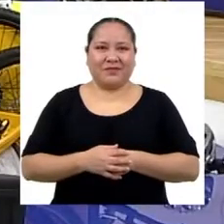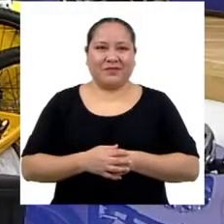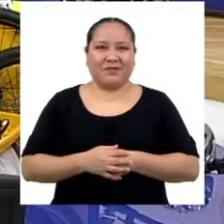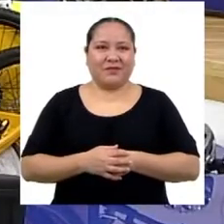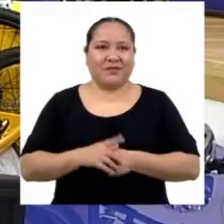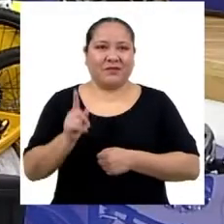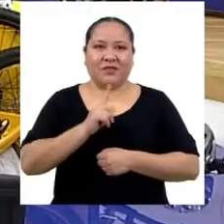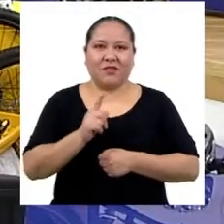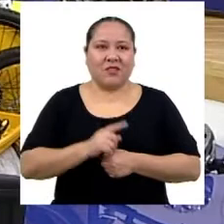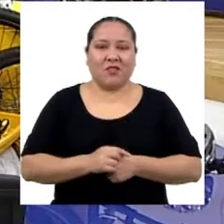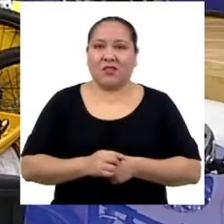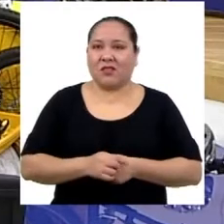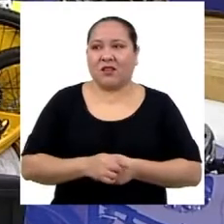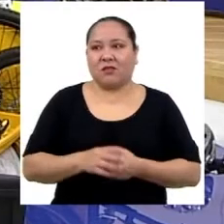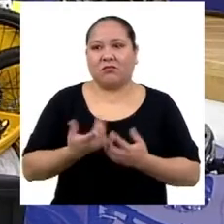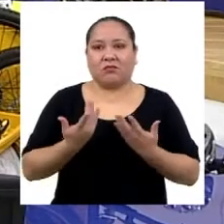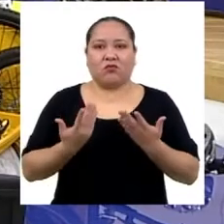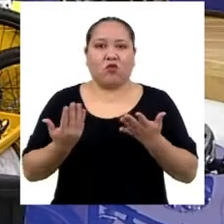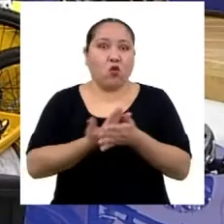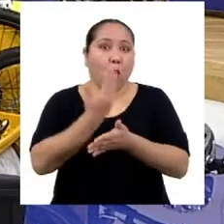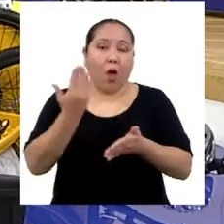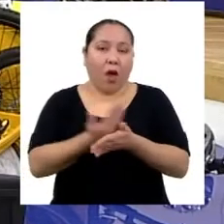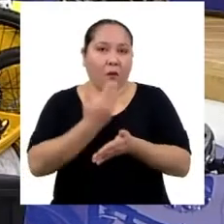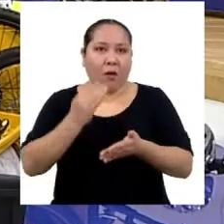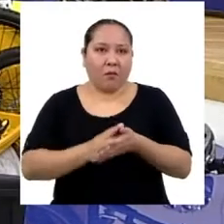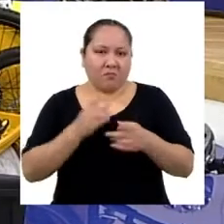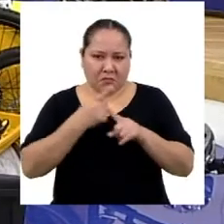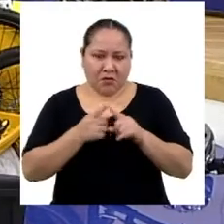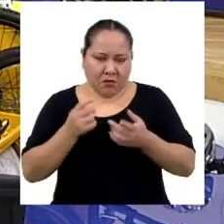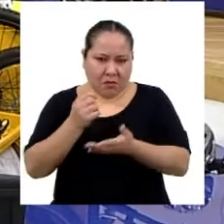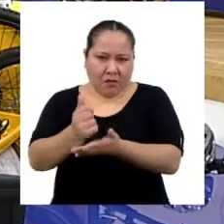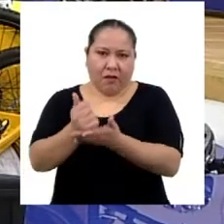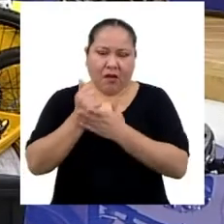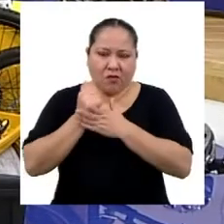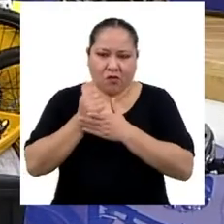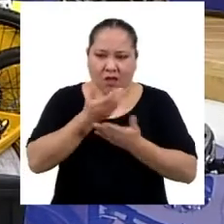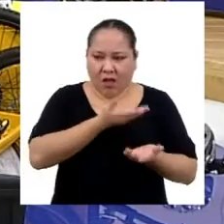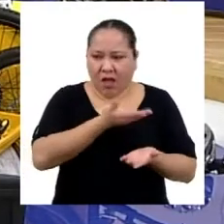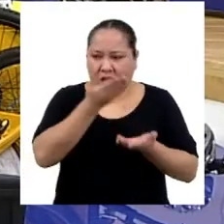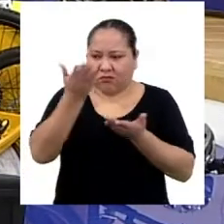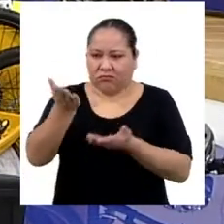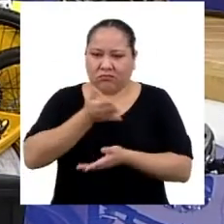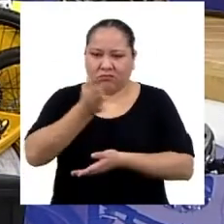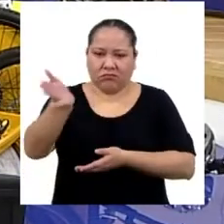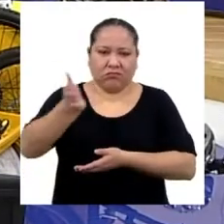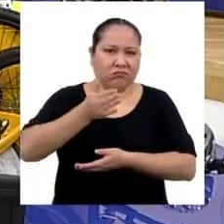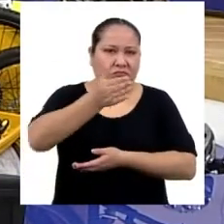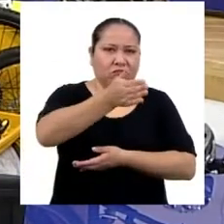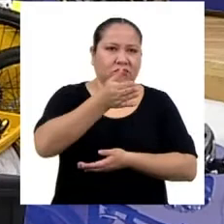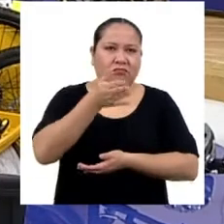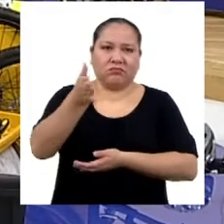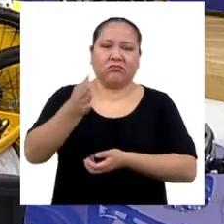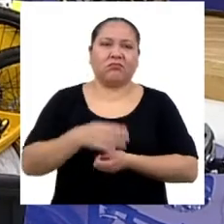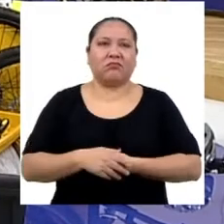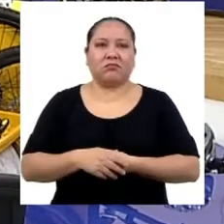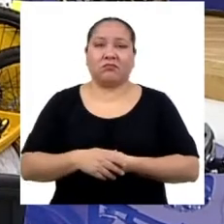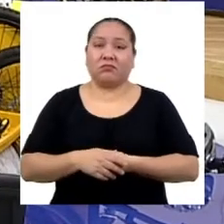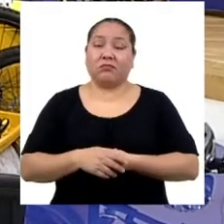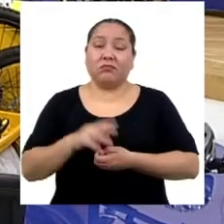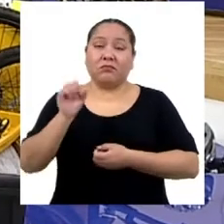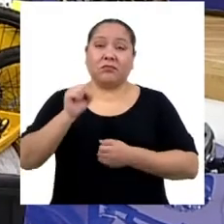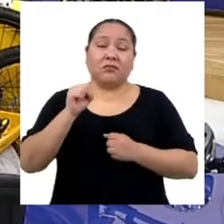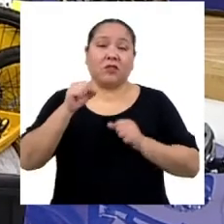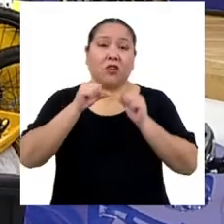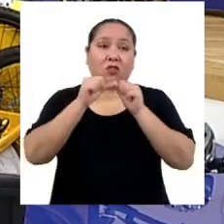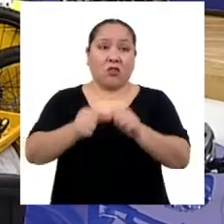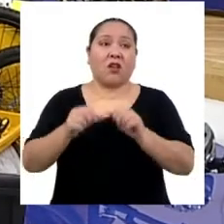la más moderna, pero va a cumplir su función: ayudar a trasladarme. Aunque aún debemos permanecer en